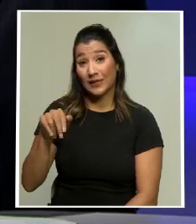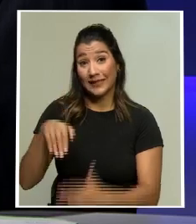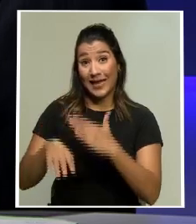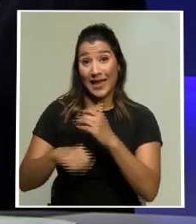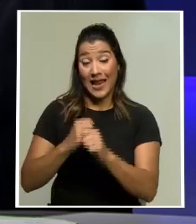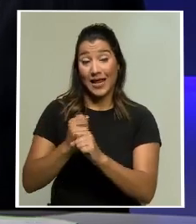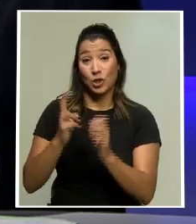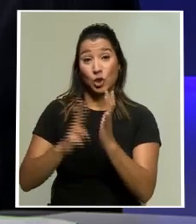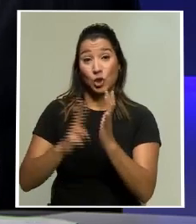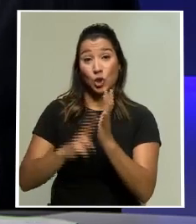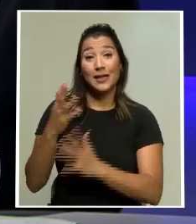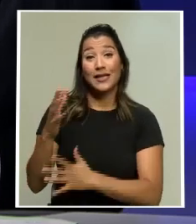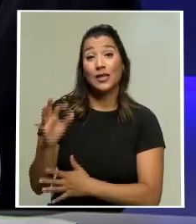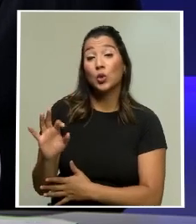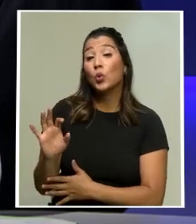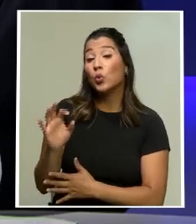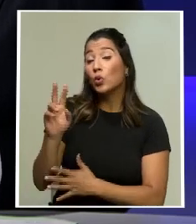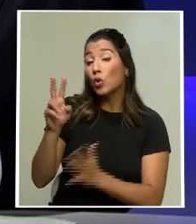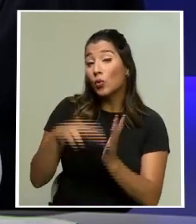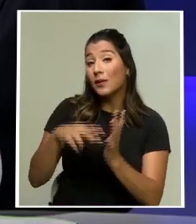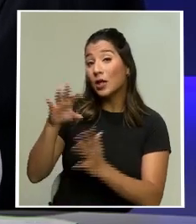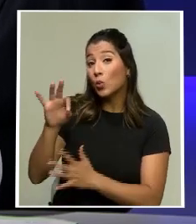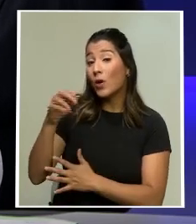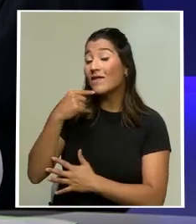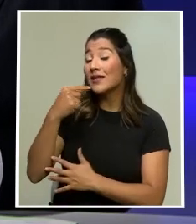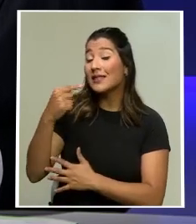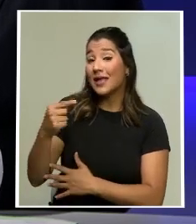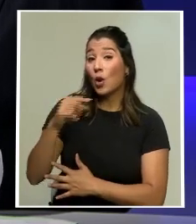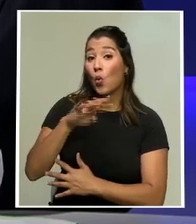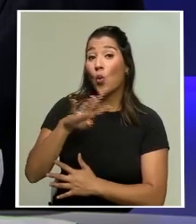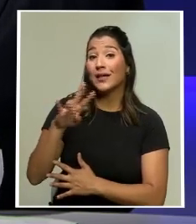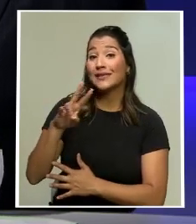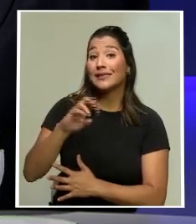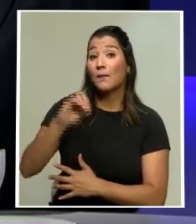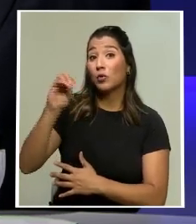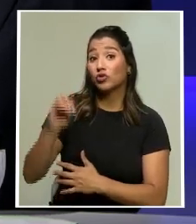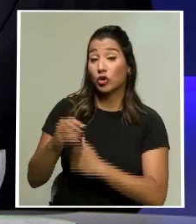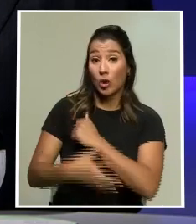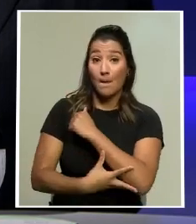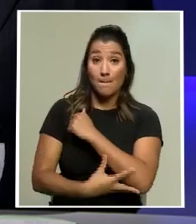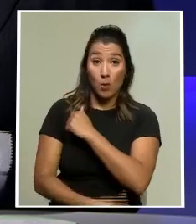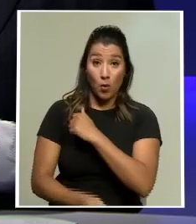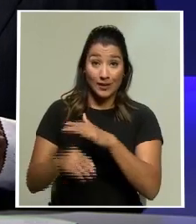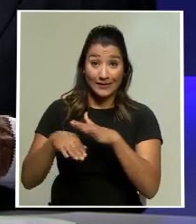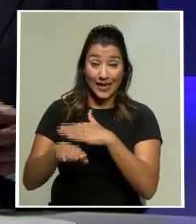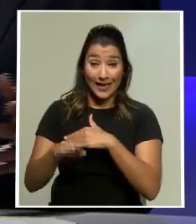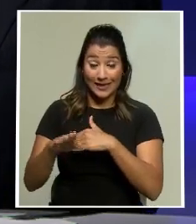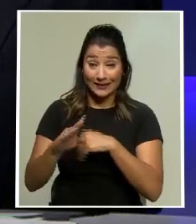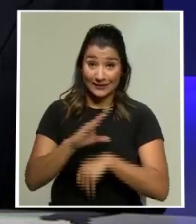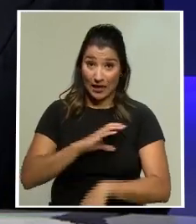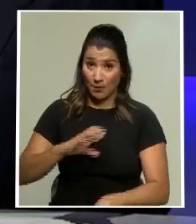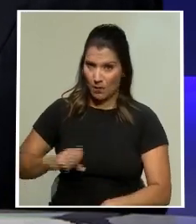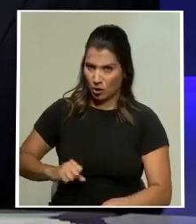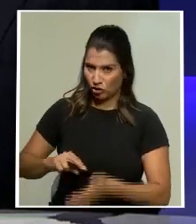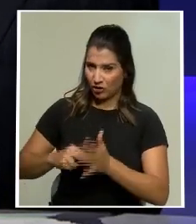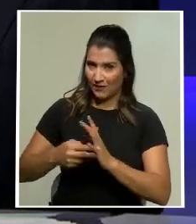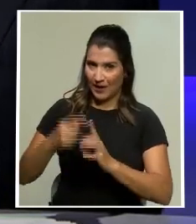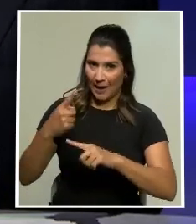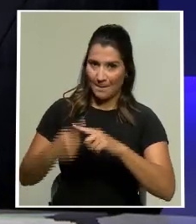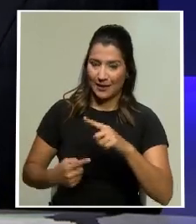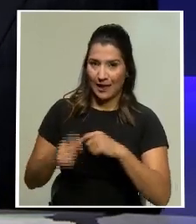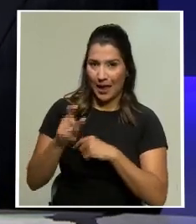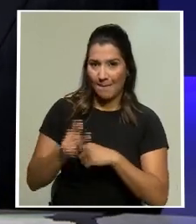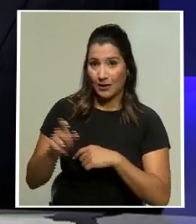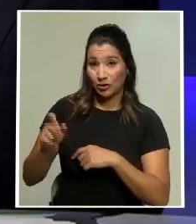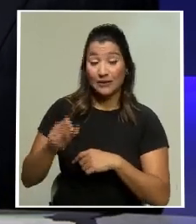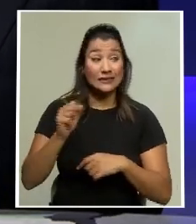era del 47% de nivel de pobreza en El Salvador. Eso es la mitad de la población. La